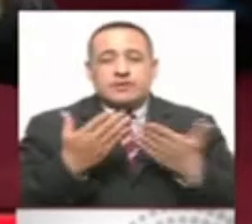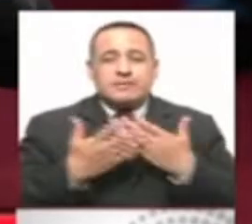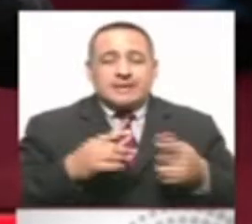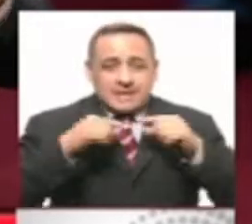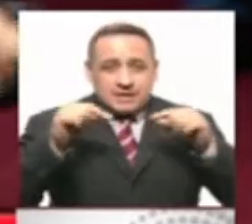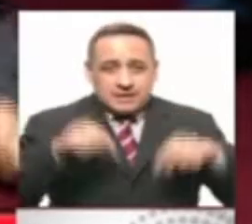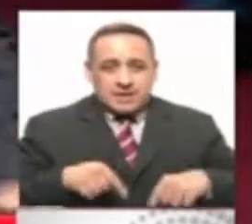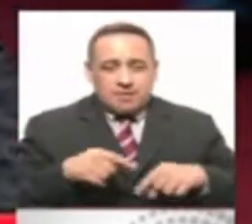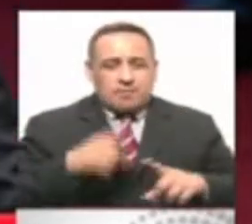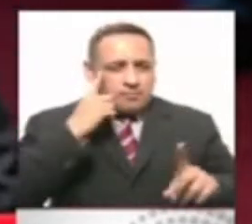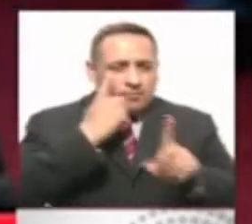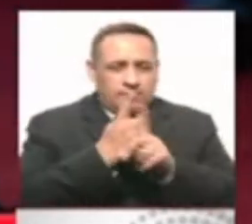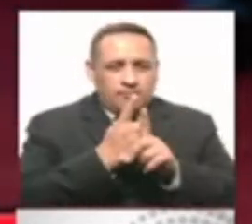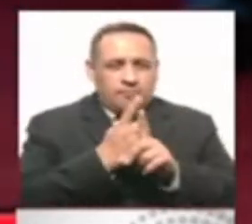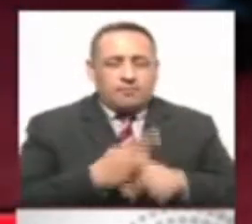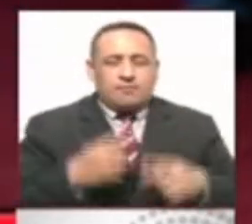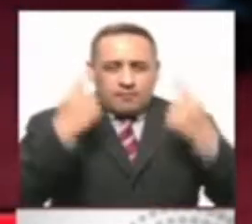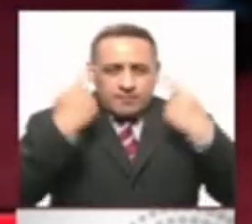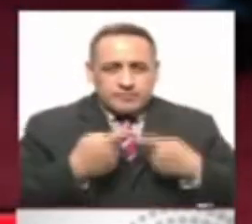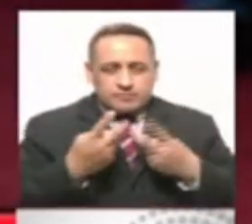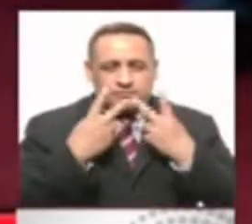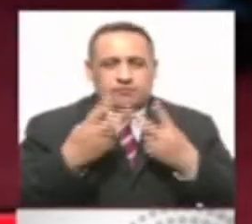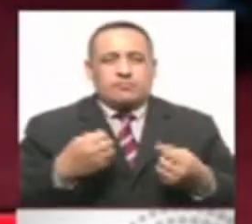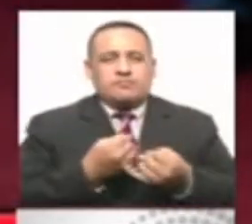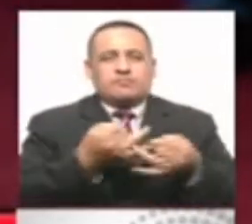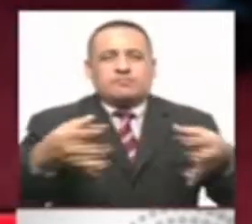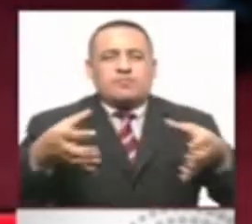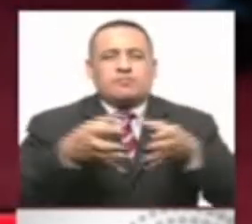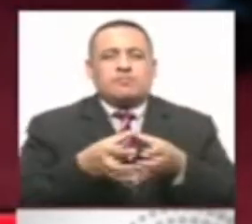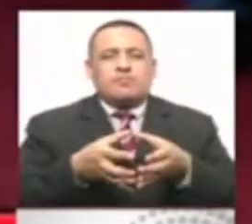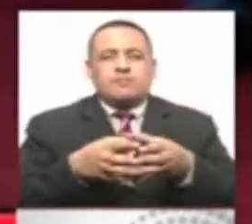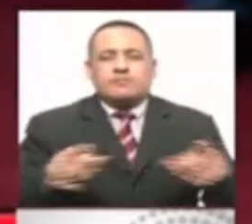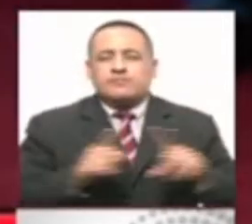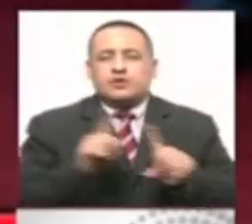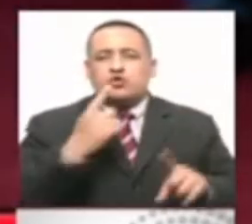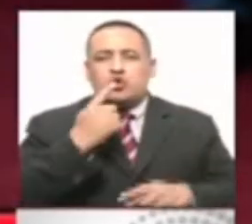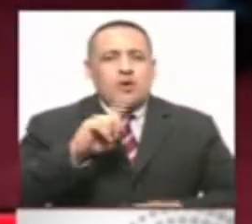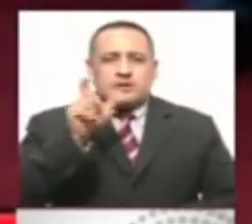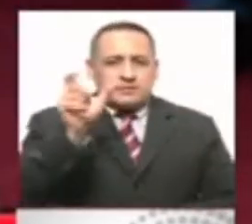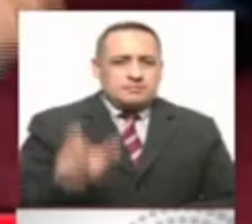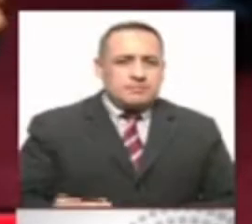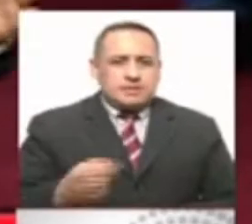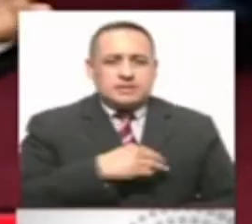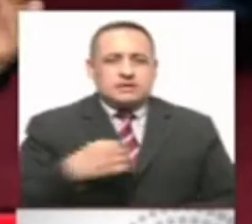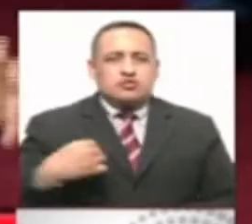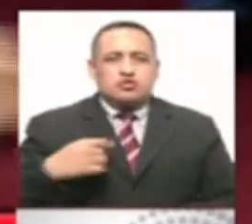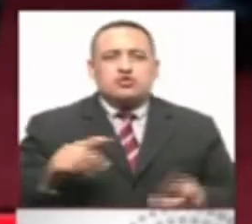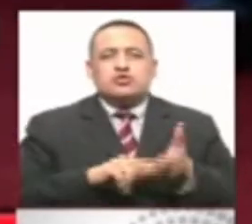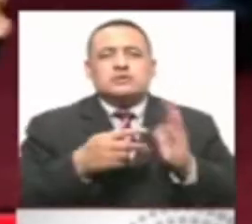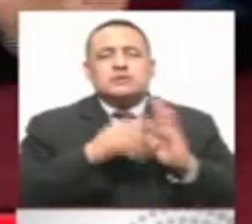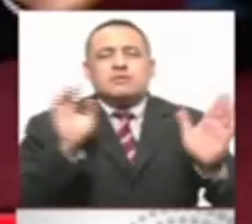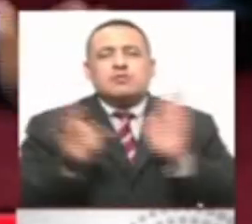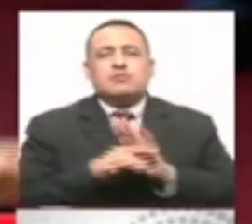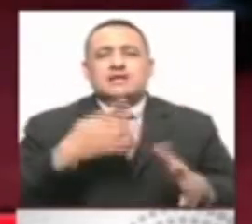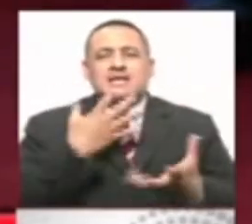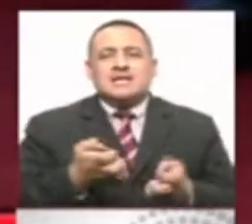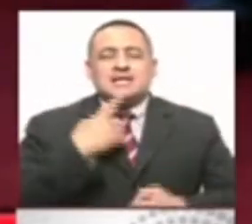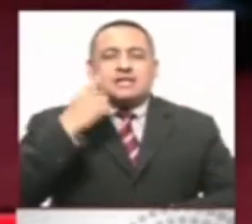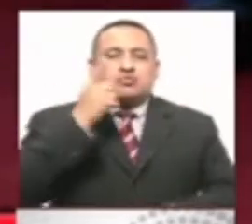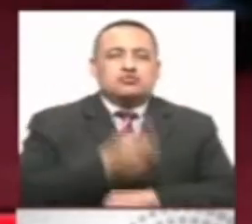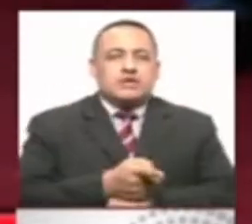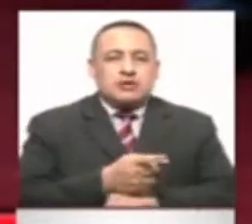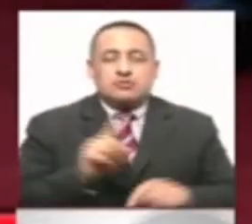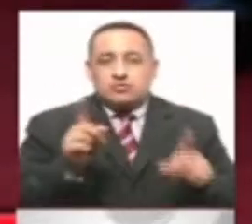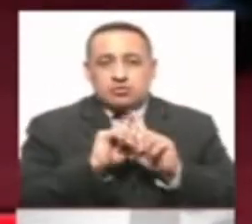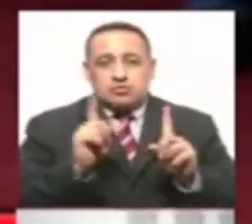aquí el objetivo final de los grupos de derecha no es el ministro, no es que quieran interpelarlo. Lo